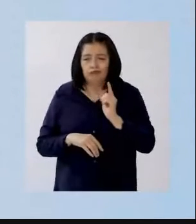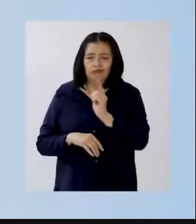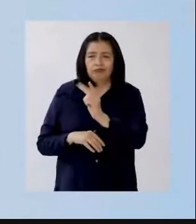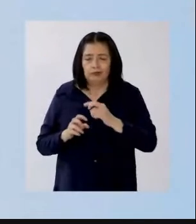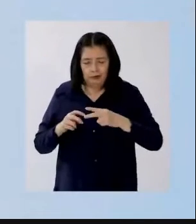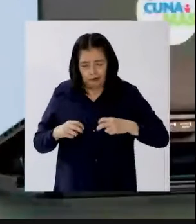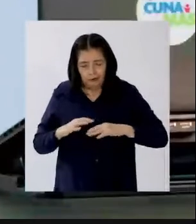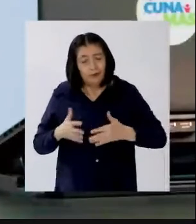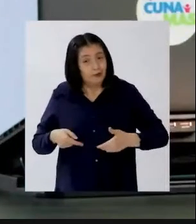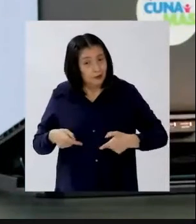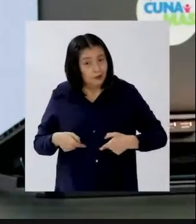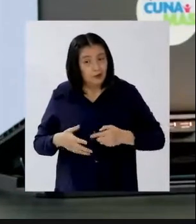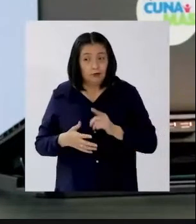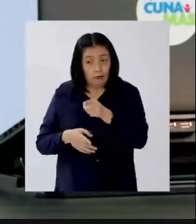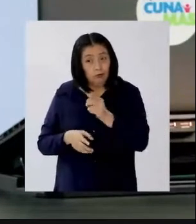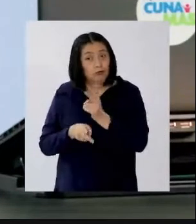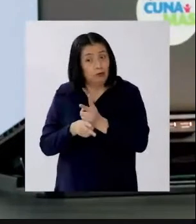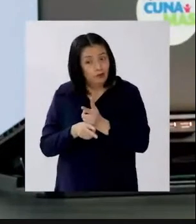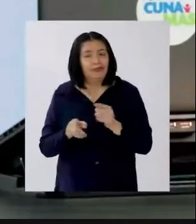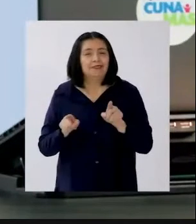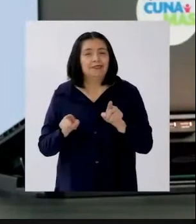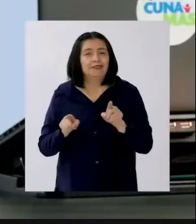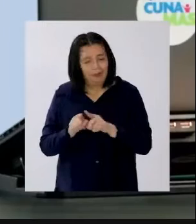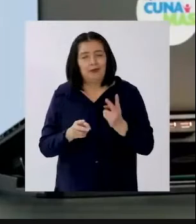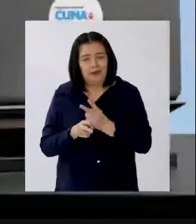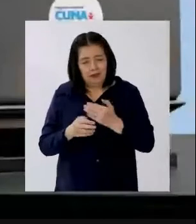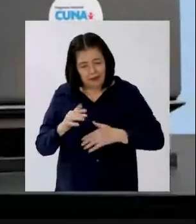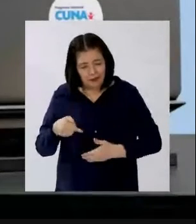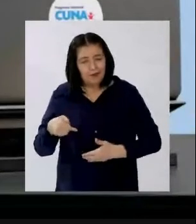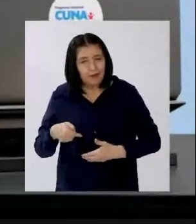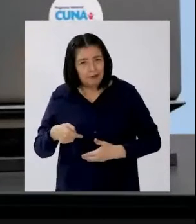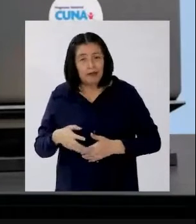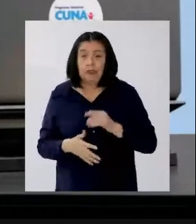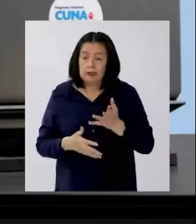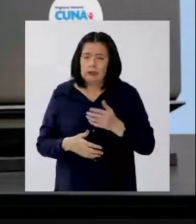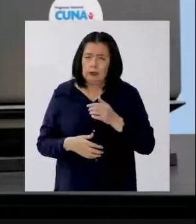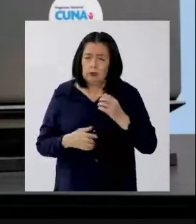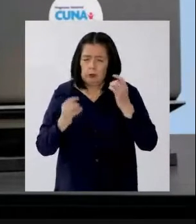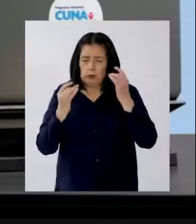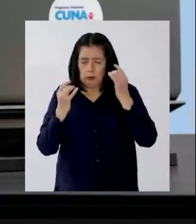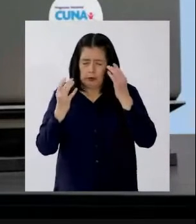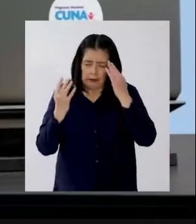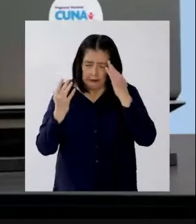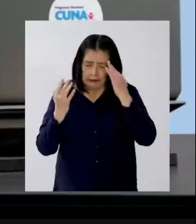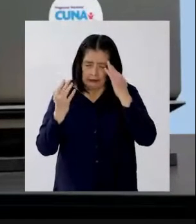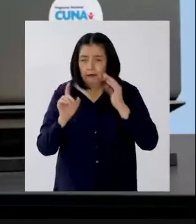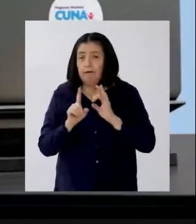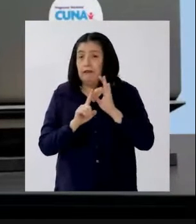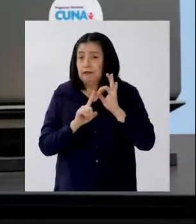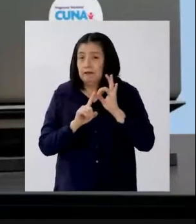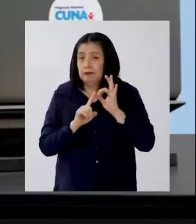controles de embarazo. Cuando te cuidas, también cuidas a tu bebé. Y si tienes dolor de cabeza,